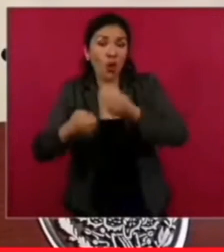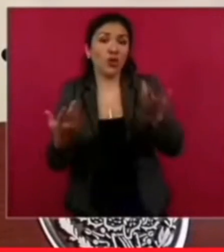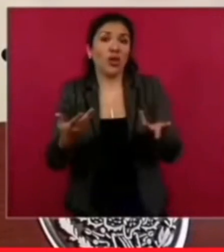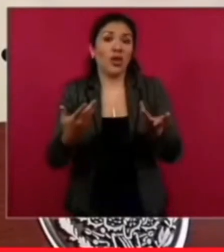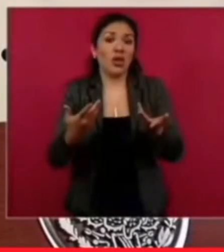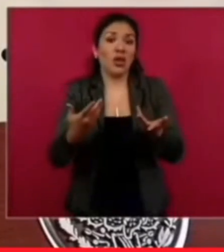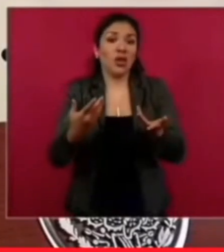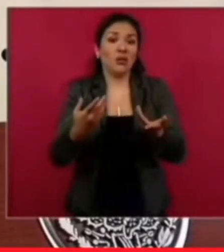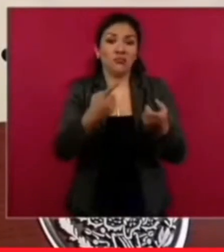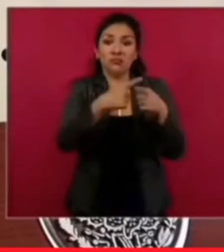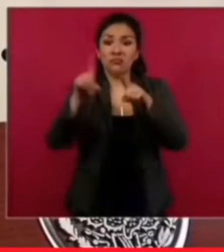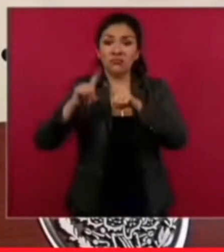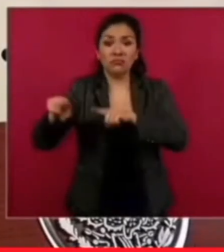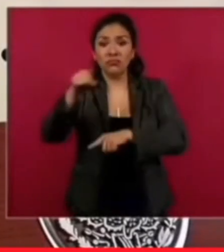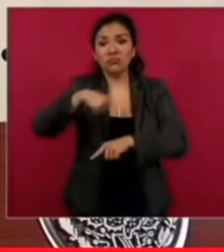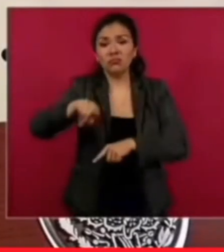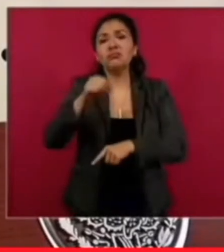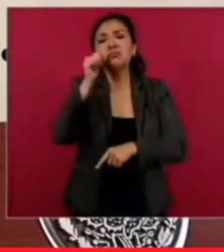Judicial